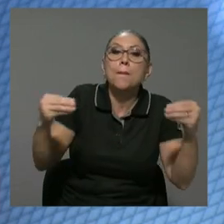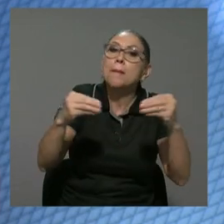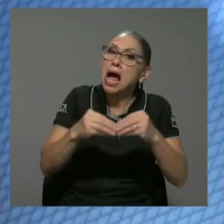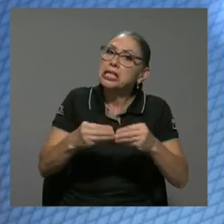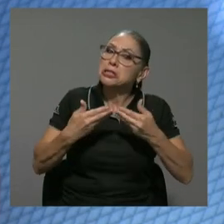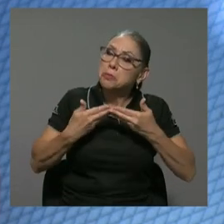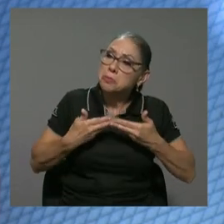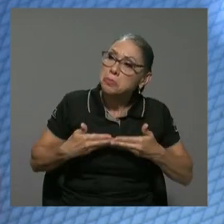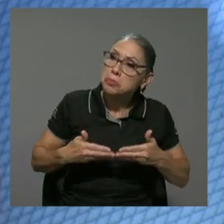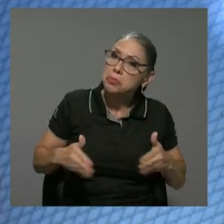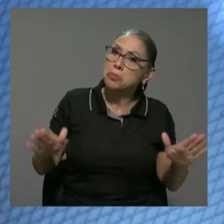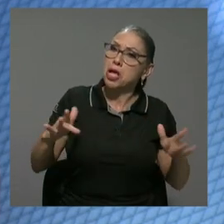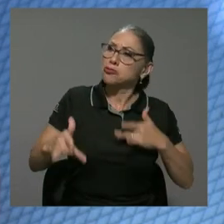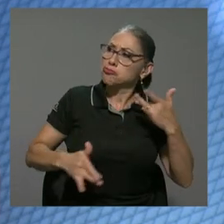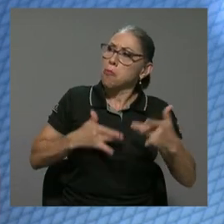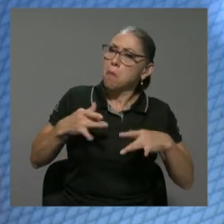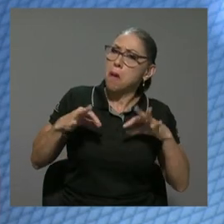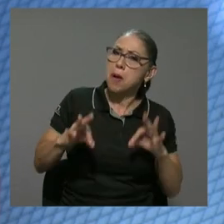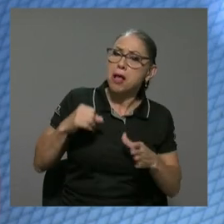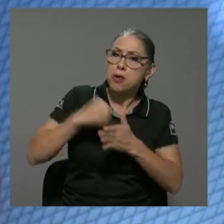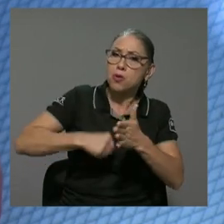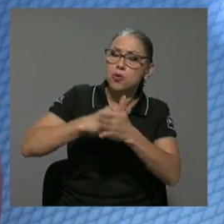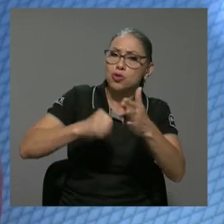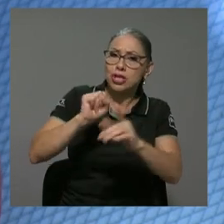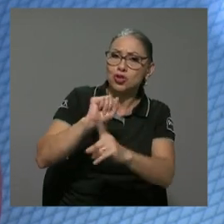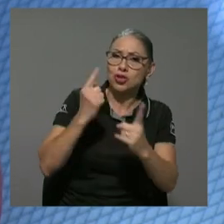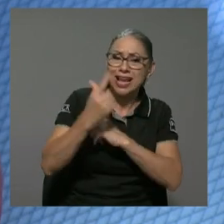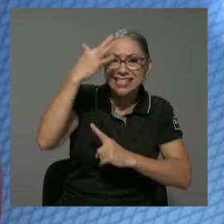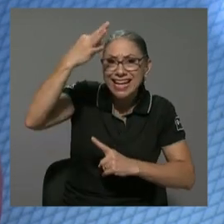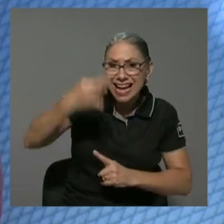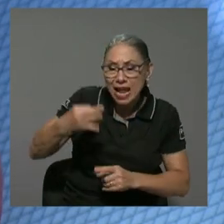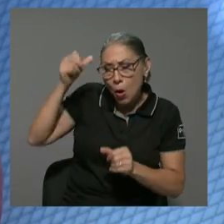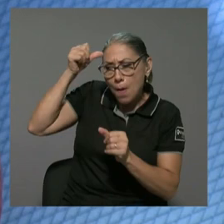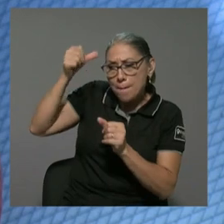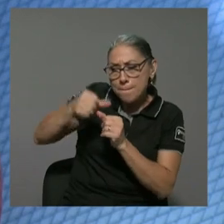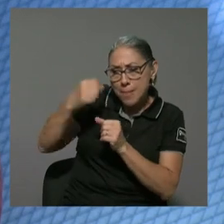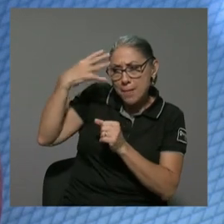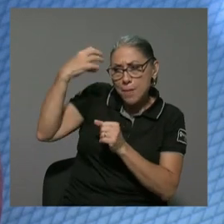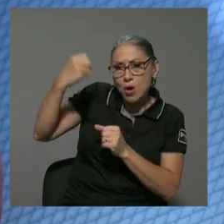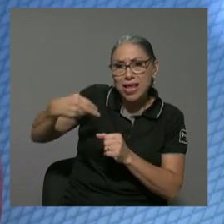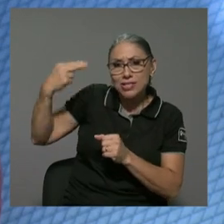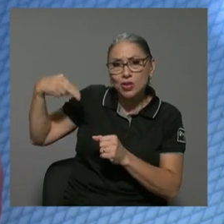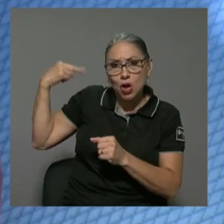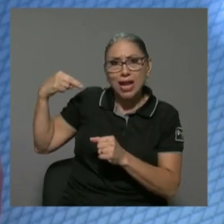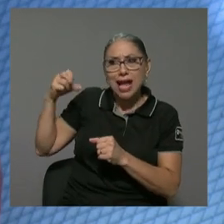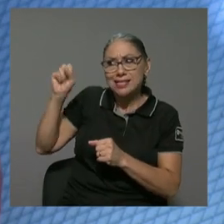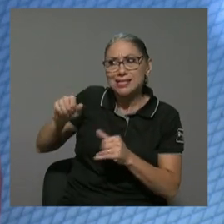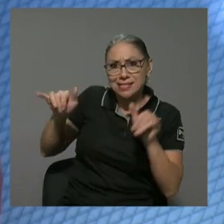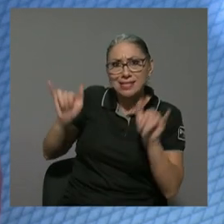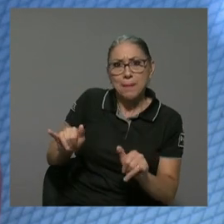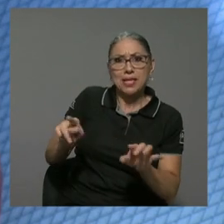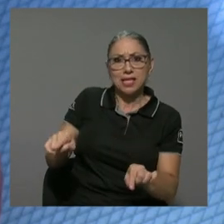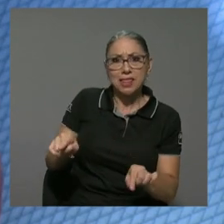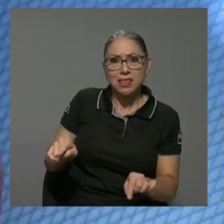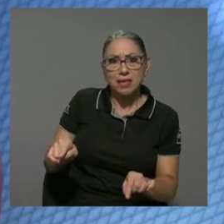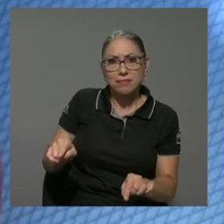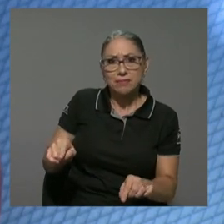sensibilizada con las luchas sociales, y creo uh-huh. que la memoria histórica está presente. Uh-huh. No lo voy a negar, en el movimiento